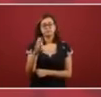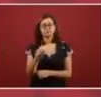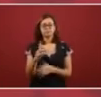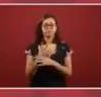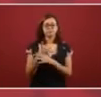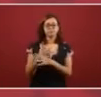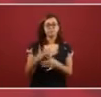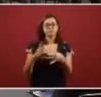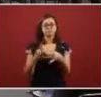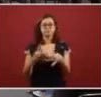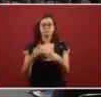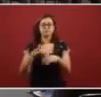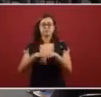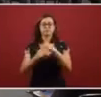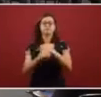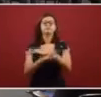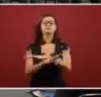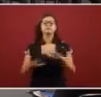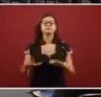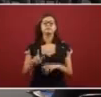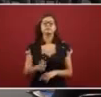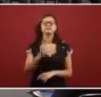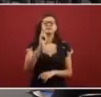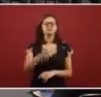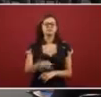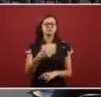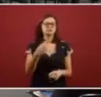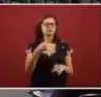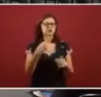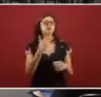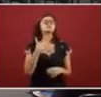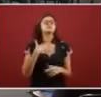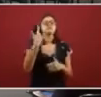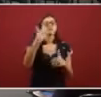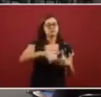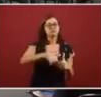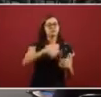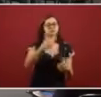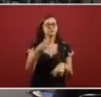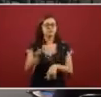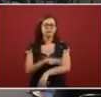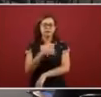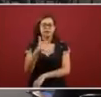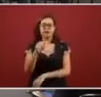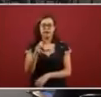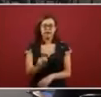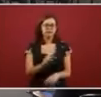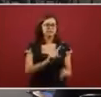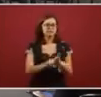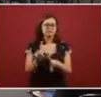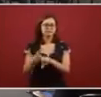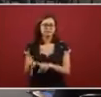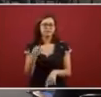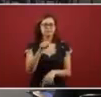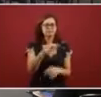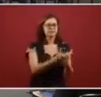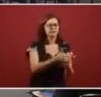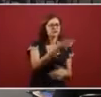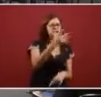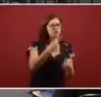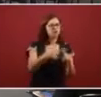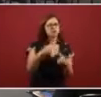sobre el quién es quién en los precios de los combustibles, como todos los lunes, y luego